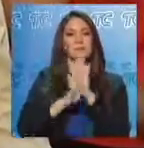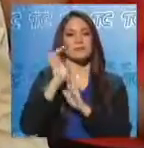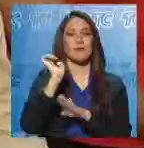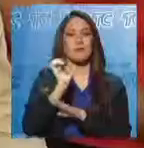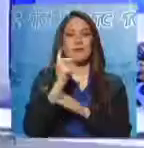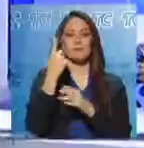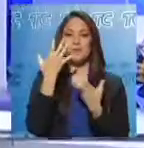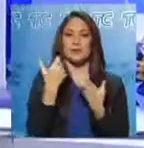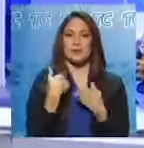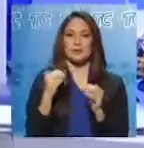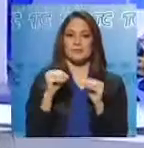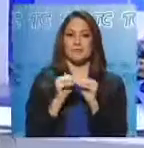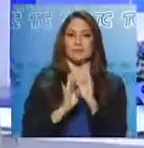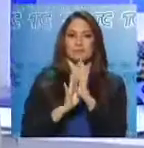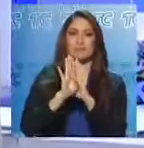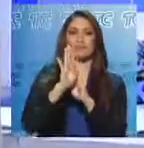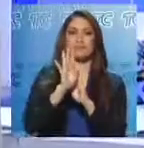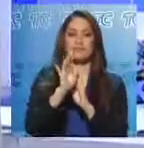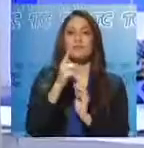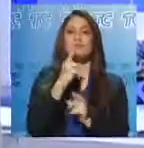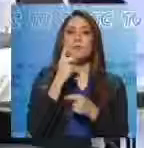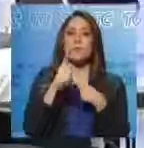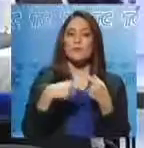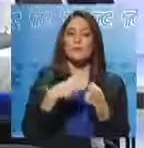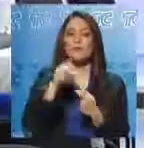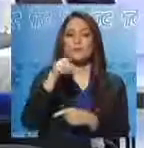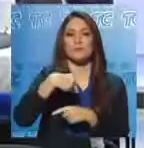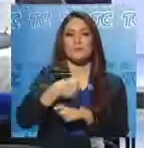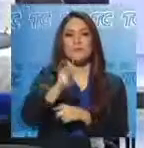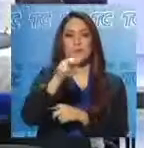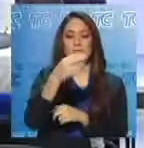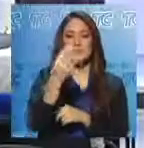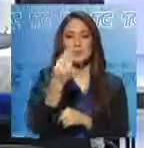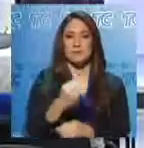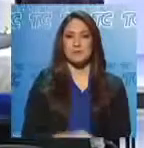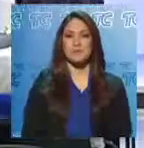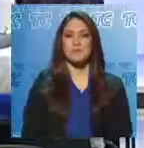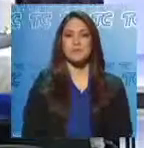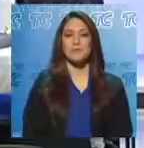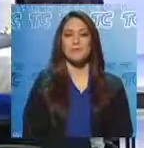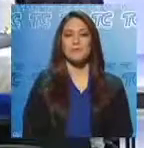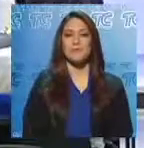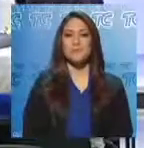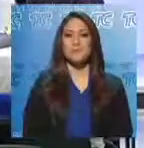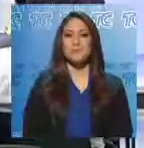seguir adelante. Conferencias Camino a la Cupre 2014. Mauricio Ceballos, TC Televisión.